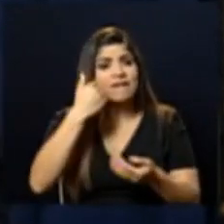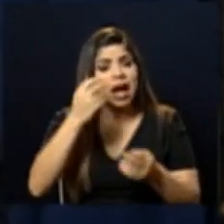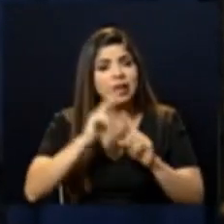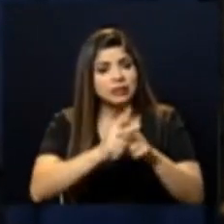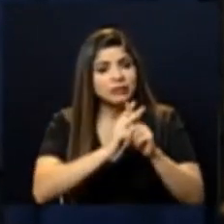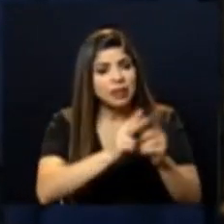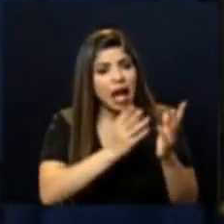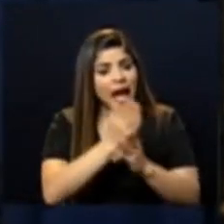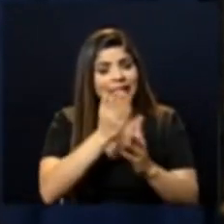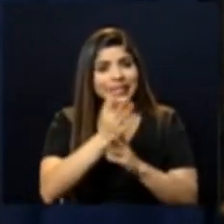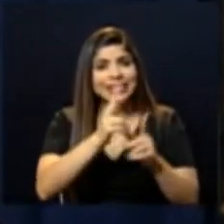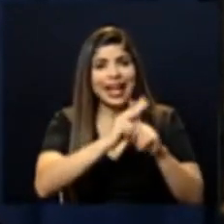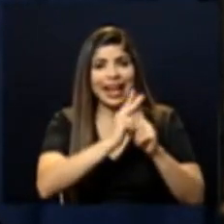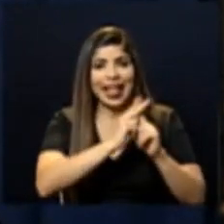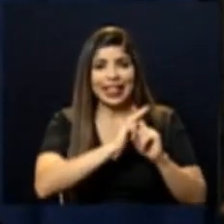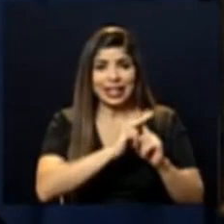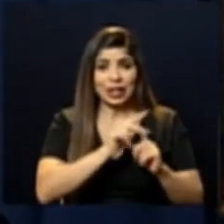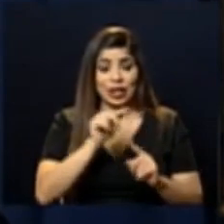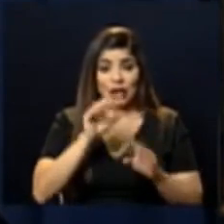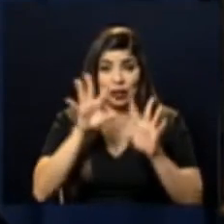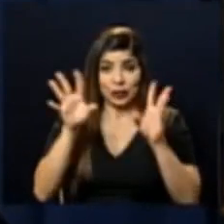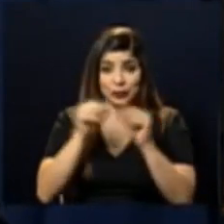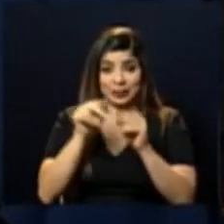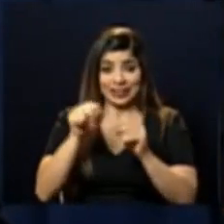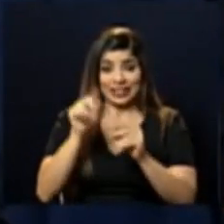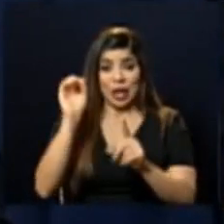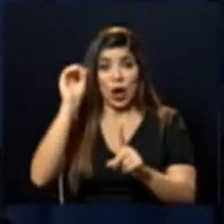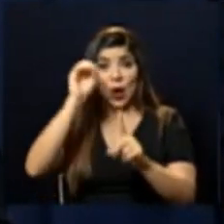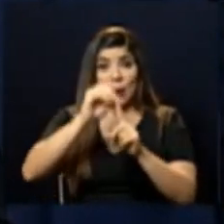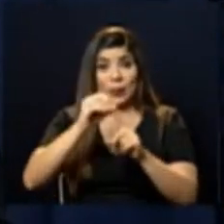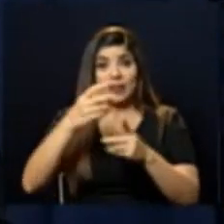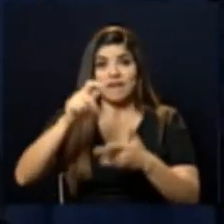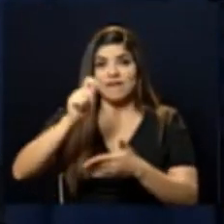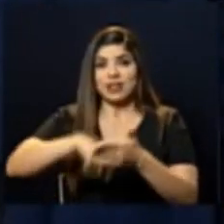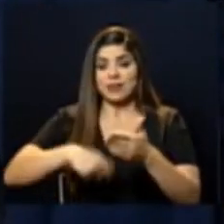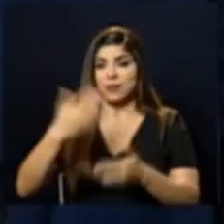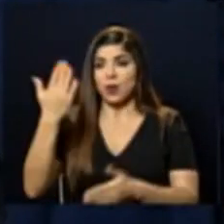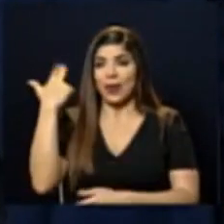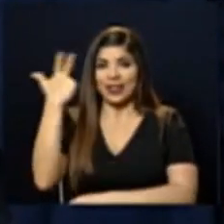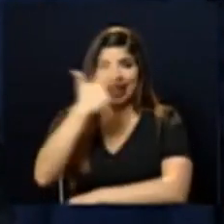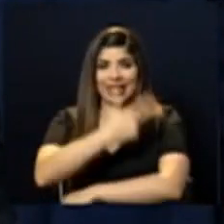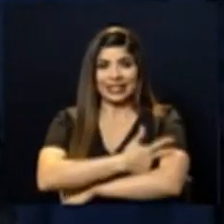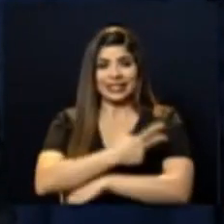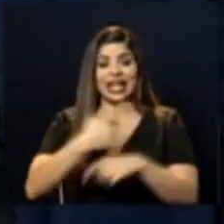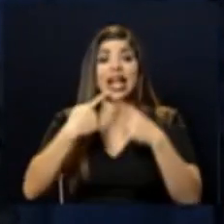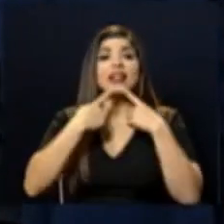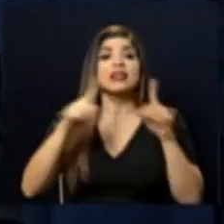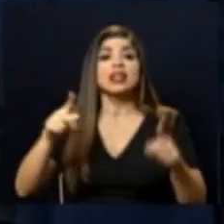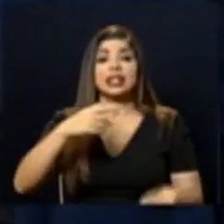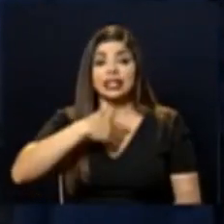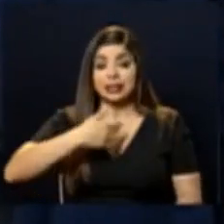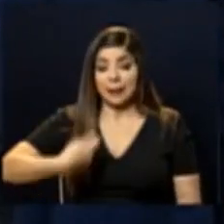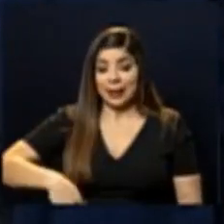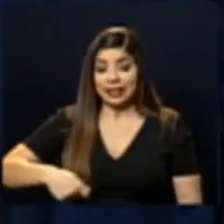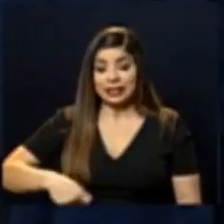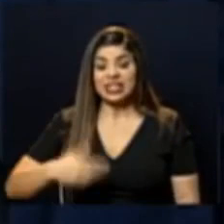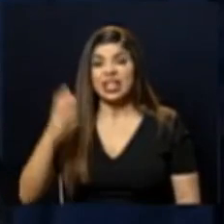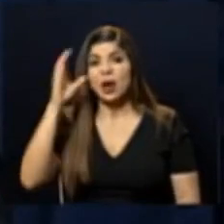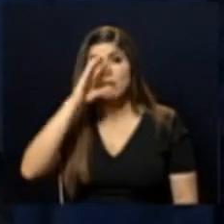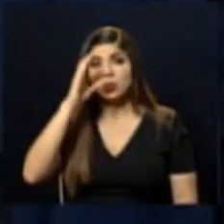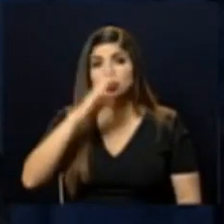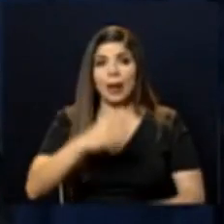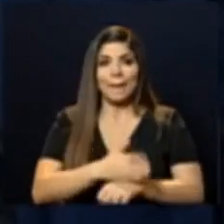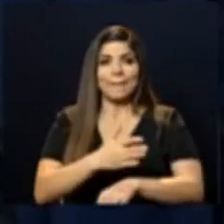crédito. Con este objetivo, firmamos hace 3 días la directriz presidencial para mejorar